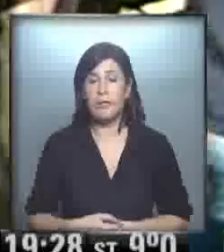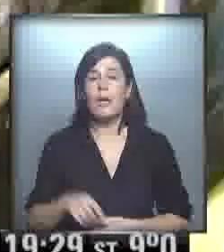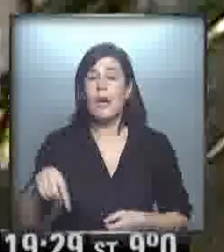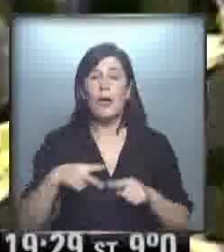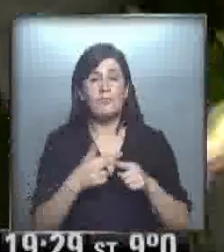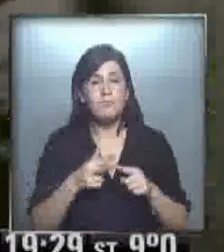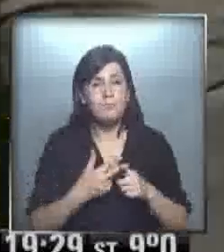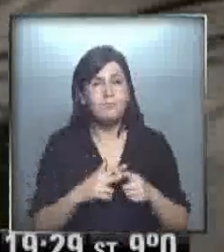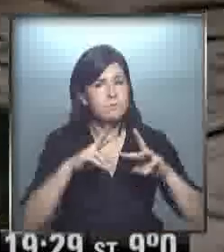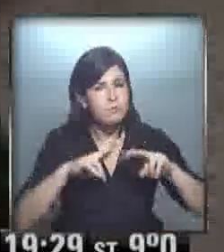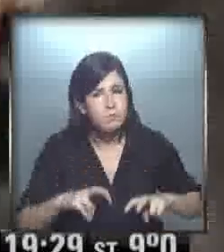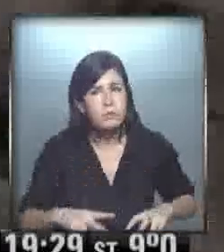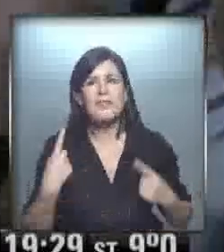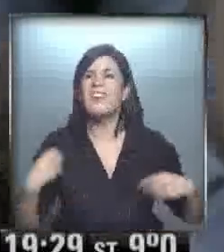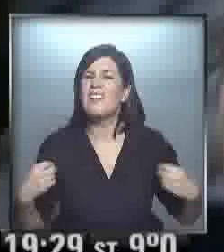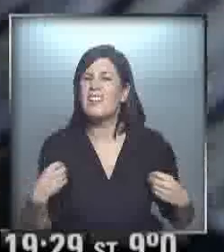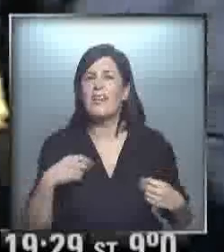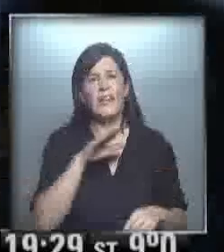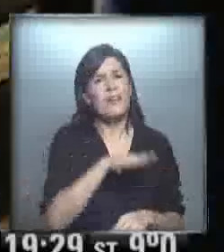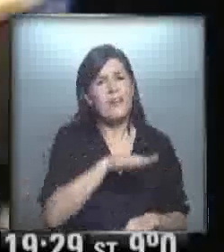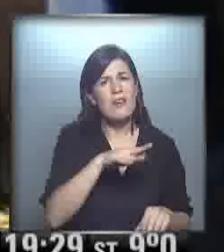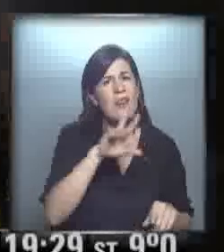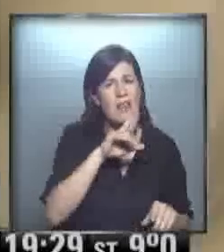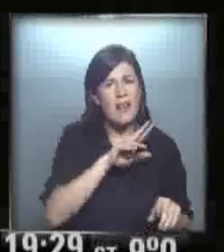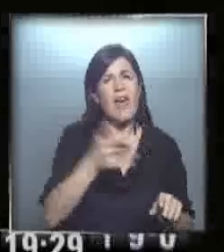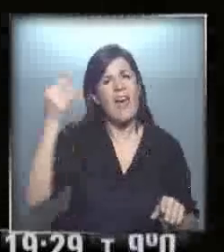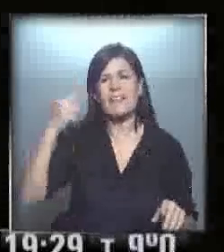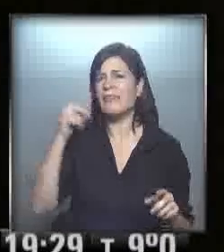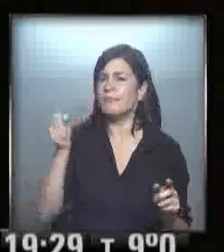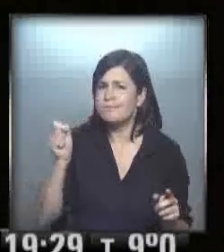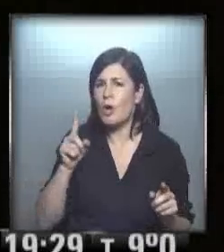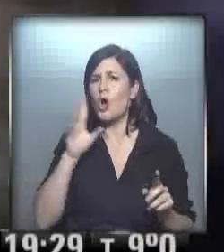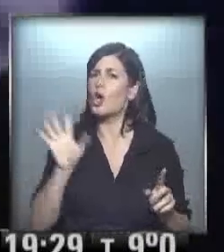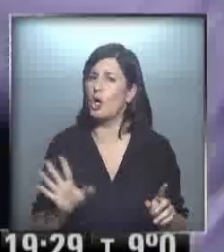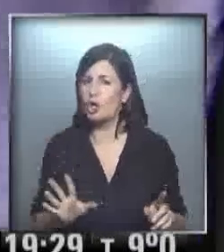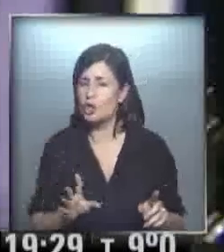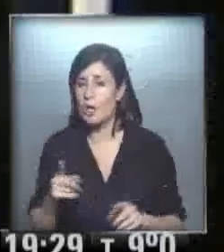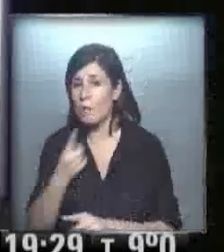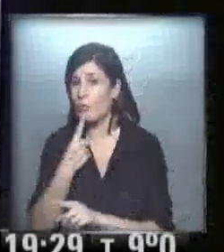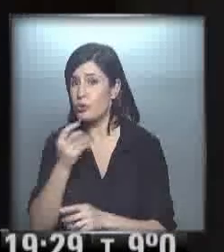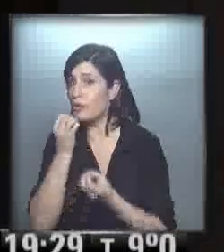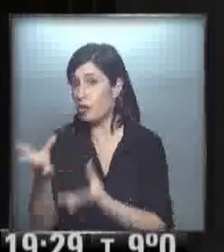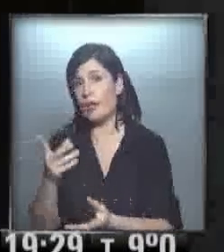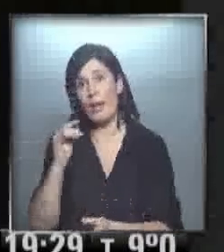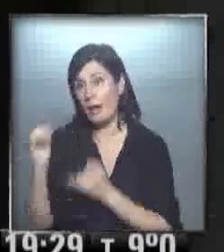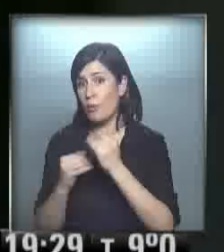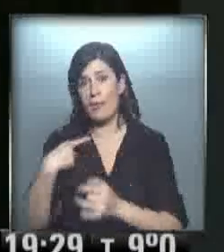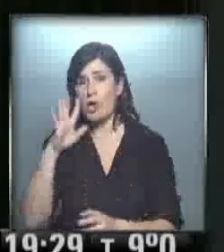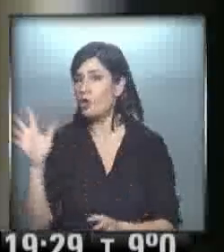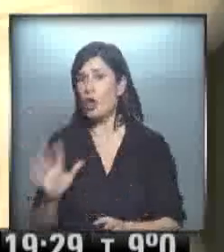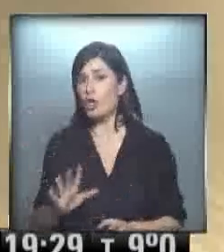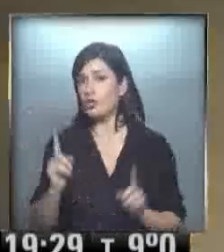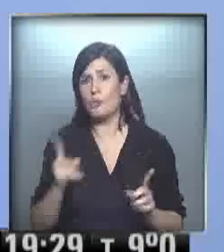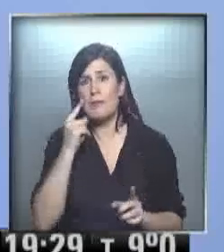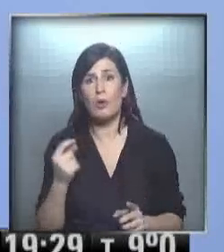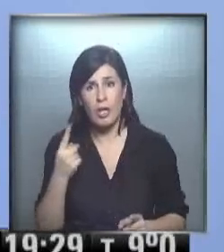ahora a establecer si la menor de edad conocía con anterioridad al acusado, aunque él lo negó al declarar, o si hay indicios de que pudo ser captada